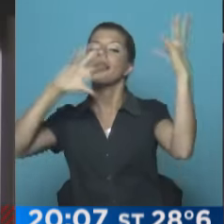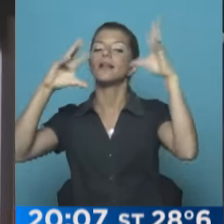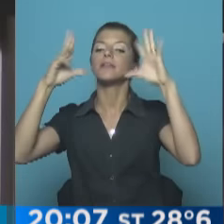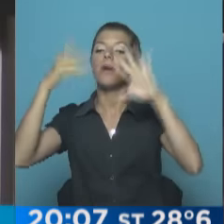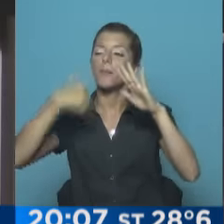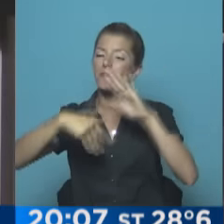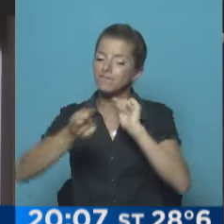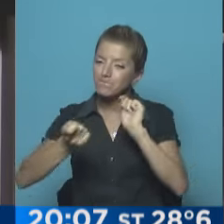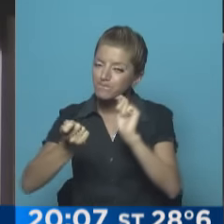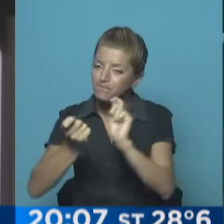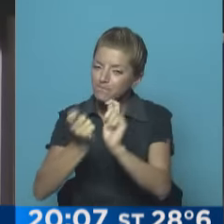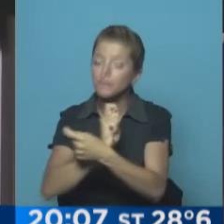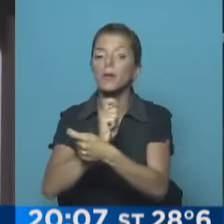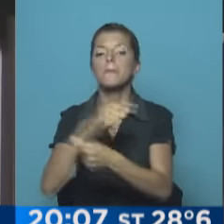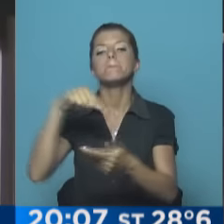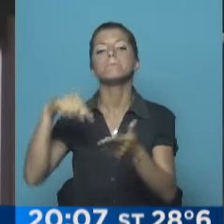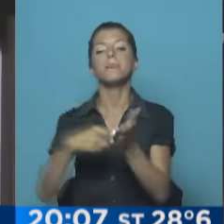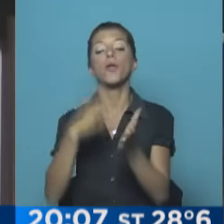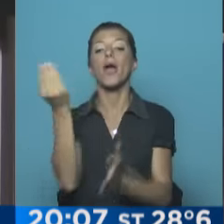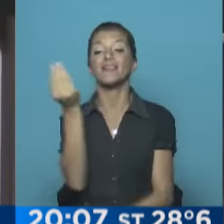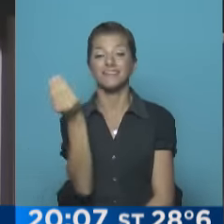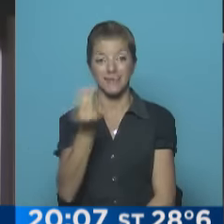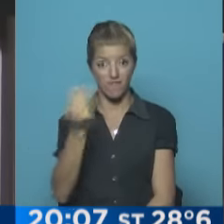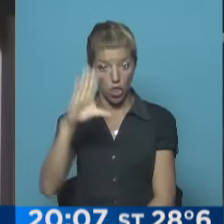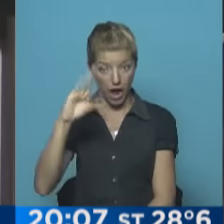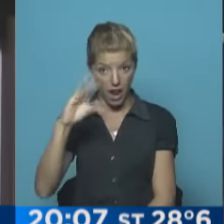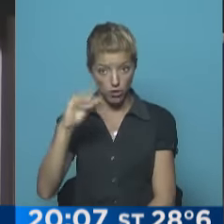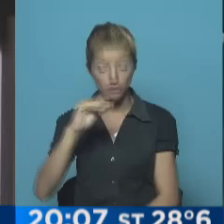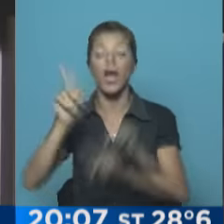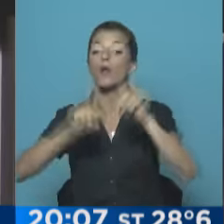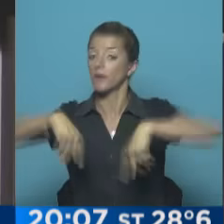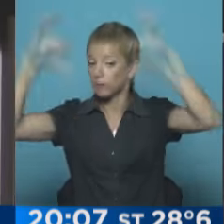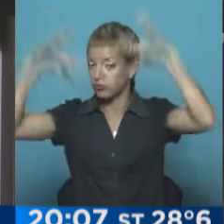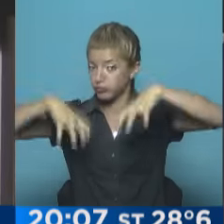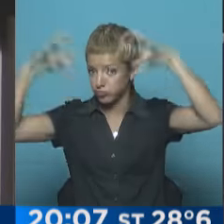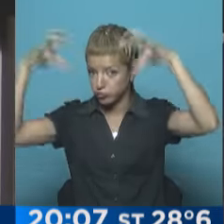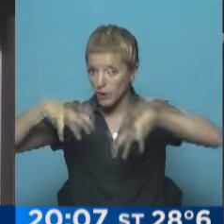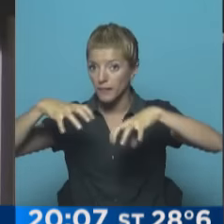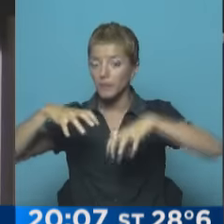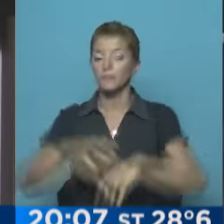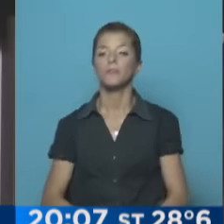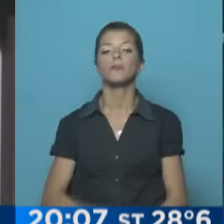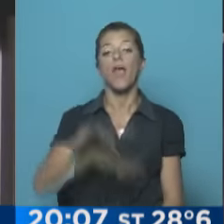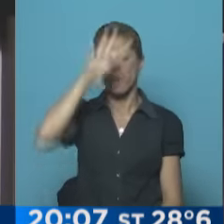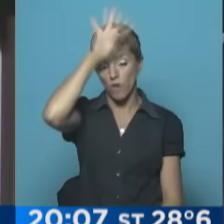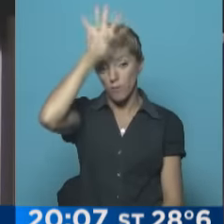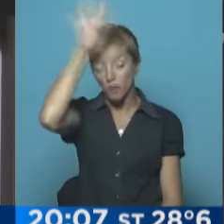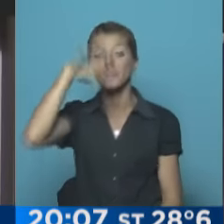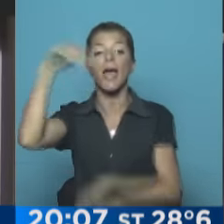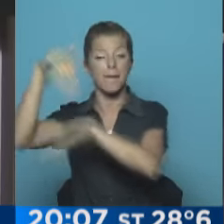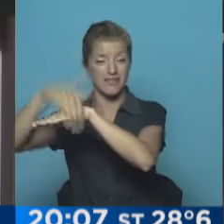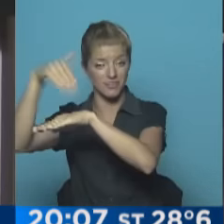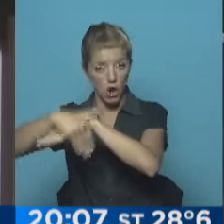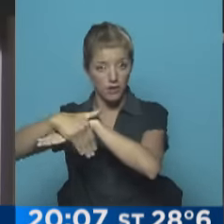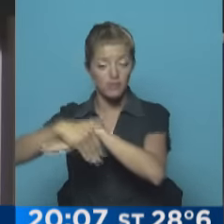a desmejorar, pero hacia el final del día sábado se esperan lluvias y quizás algunas tormentas en forma aislada, tanto en Formosa como en Misiones, en el resto de